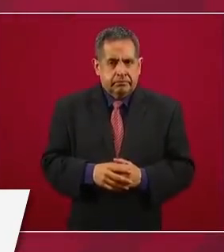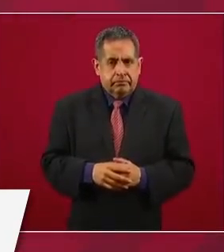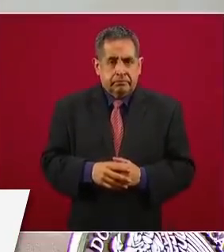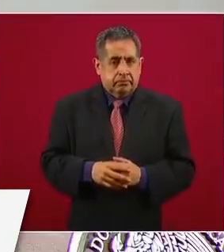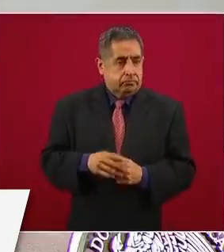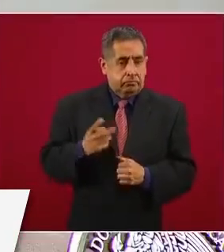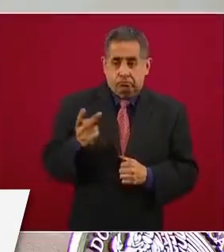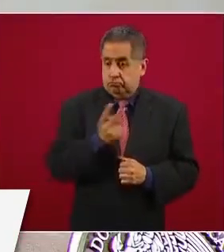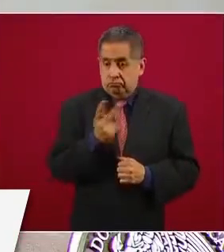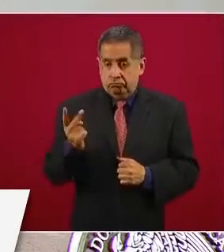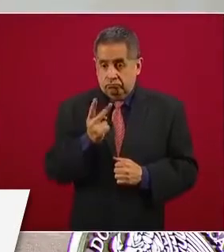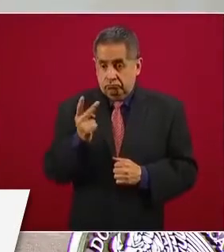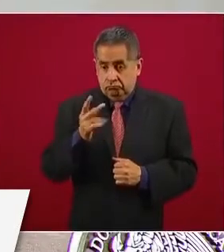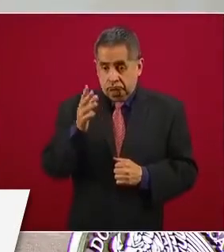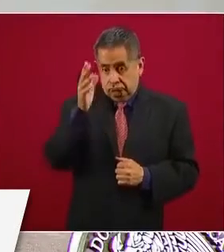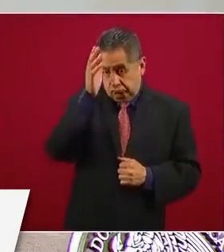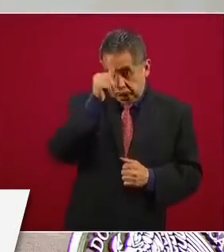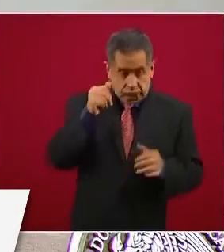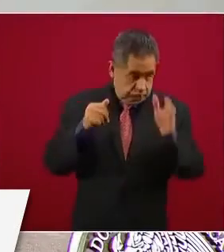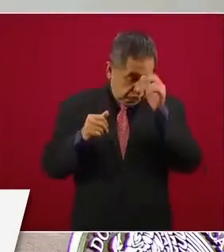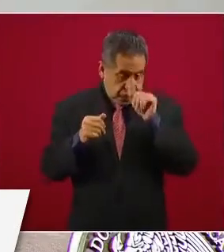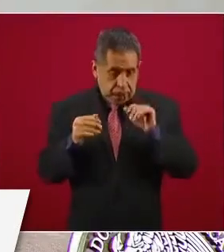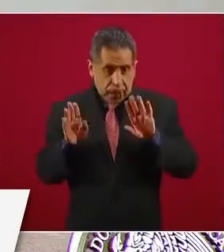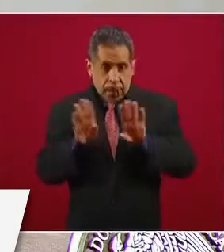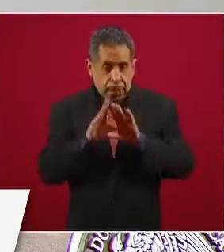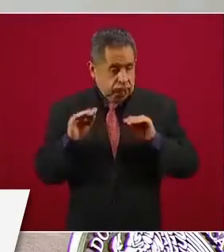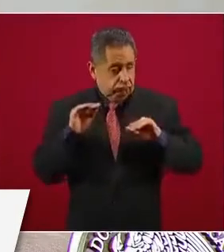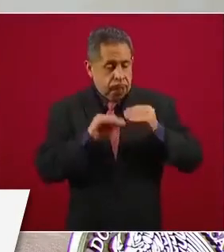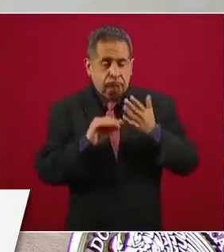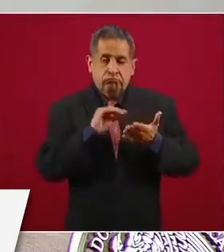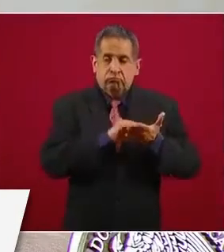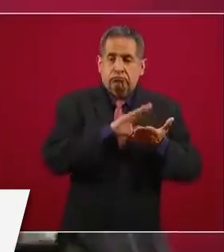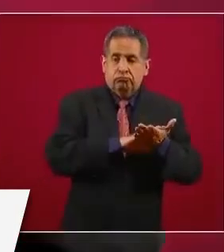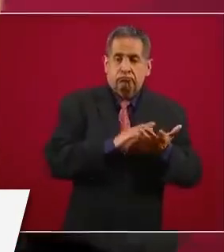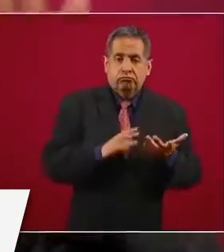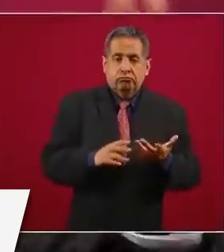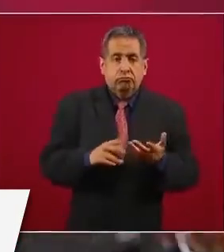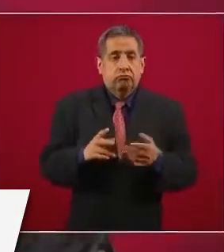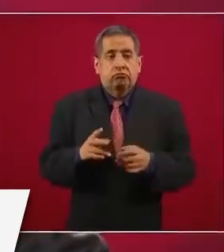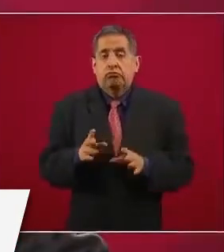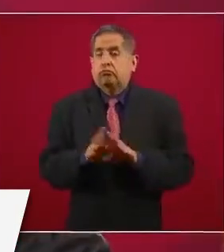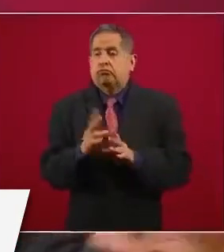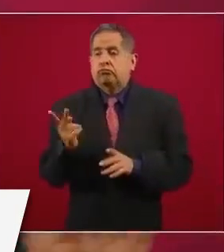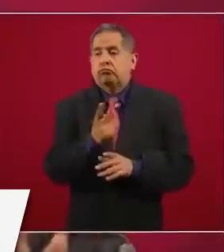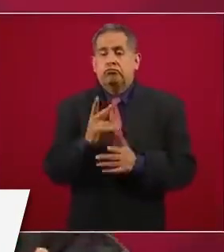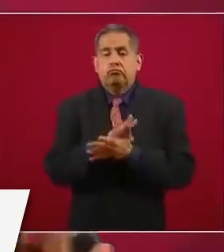estuvieron de acuerdo en la nueva fórmula. ¿Cómo lo lograron?